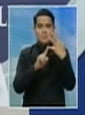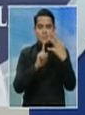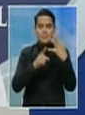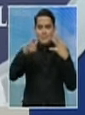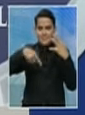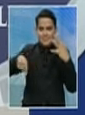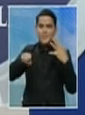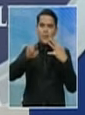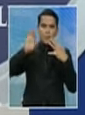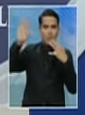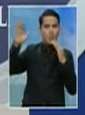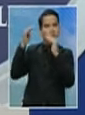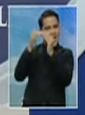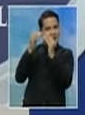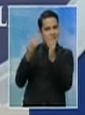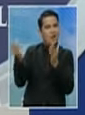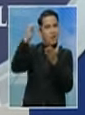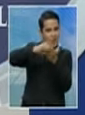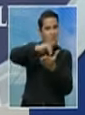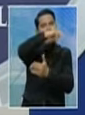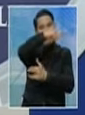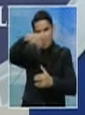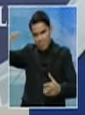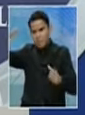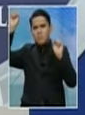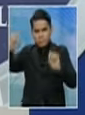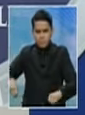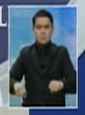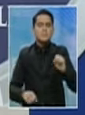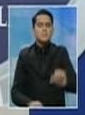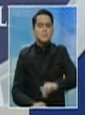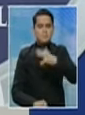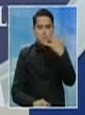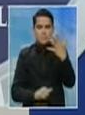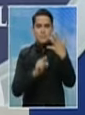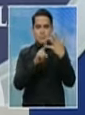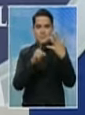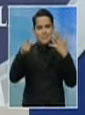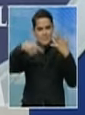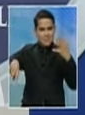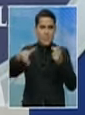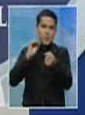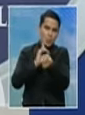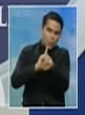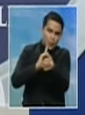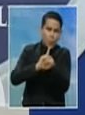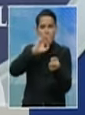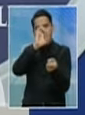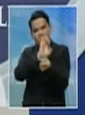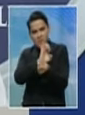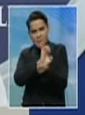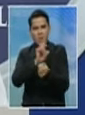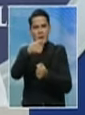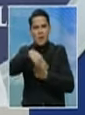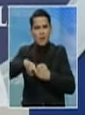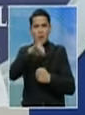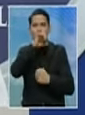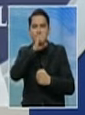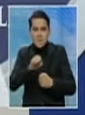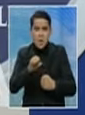Retorno al lugar de residencia habitual. 5. Personal, de la salud que asista o cuide a mayores,